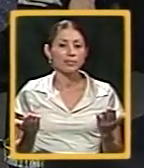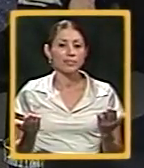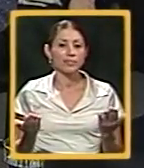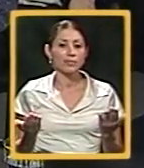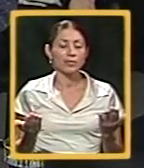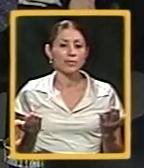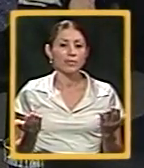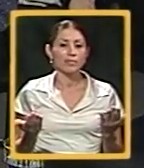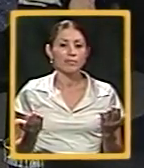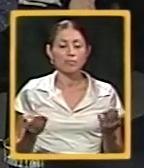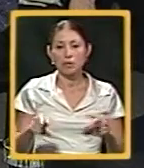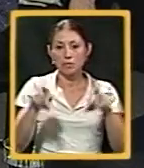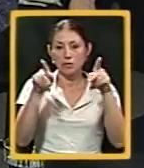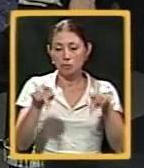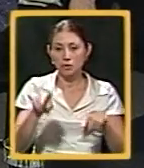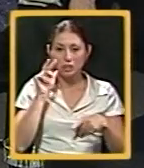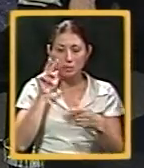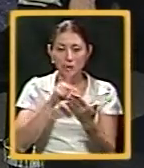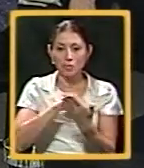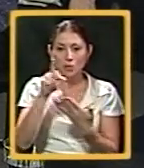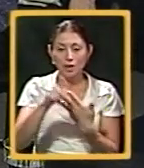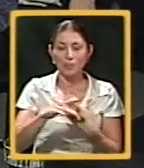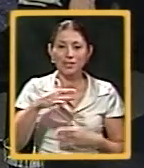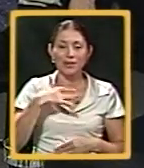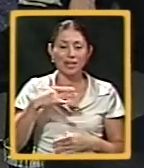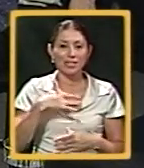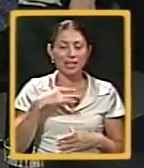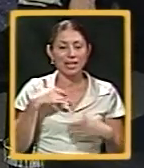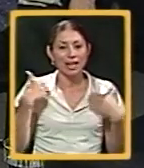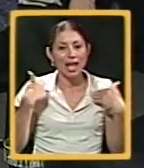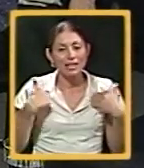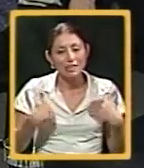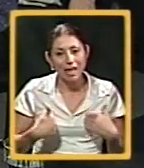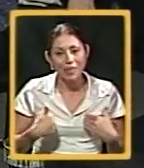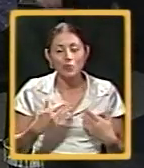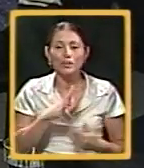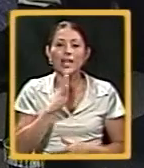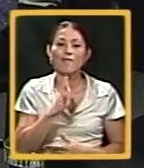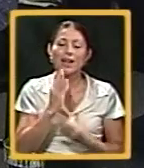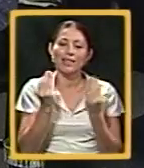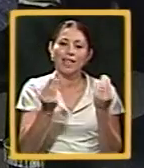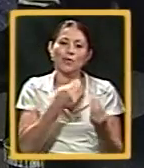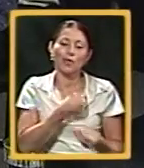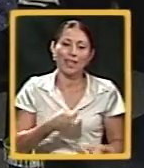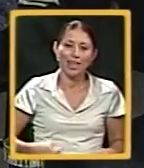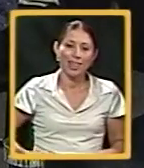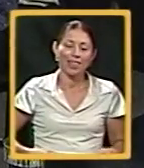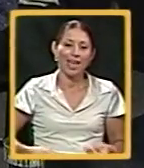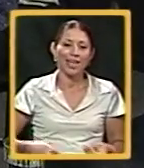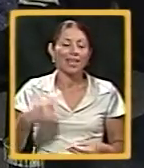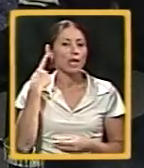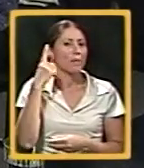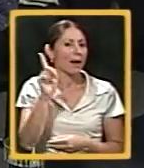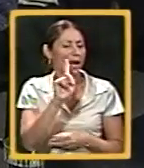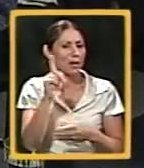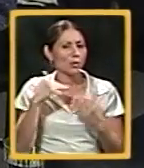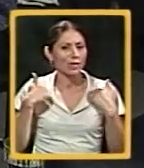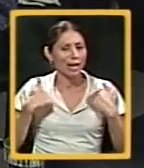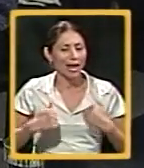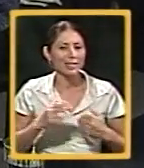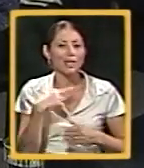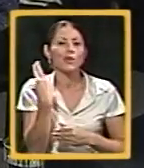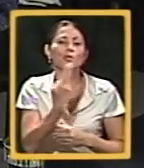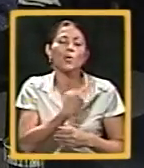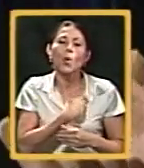vamos a cansar a las amigas y amigos no heredianos de hablar tanto de Heredia, y para no hacerlo, lo que vamos a